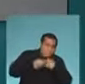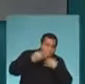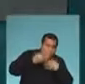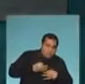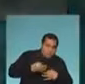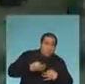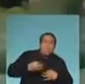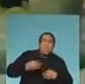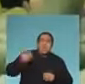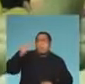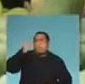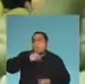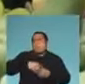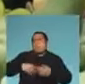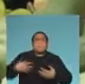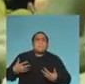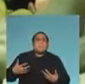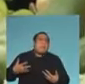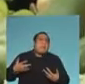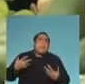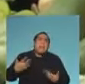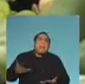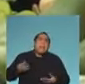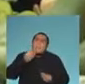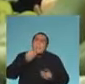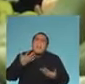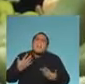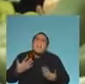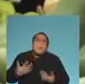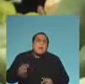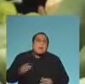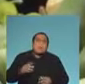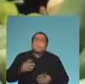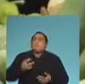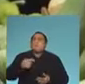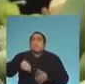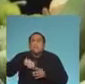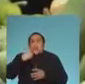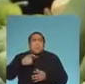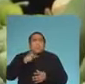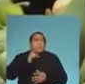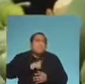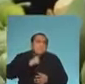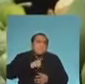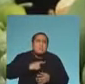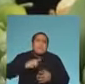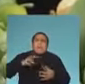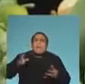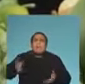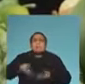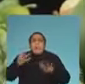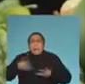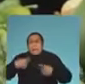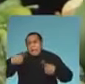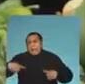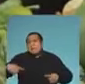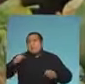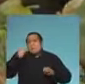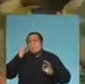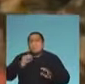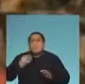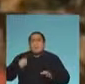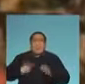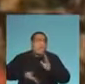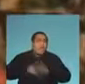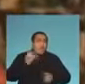cena liviana, no te vas a correr un maratón, así que está bueno que te comas algo livianito, una sopita, una fruta, una ensaladita, y ya está, porque te vas a